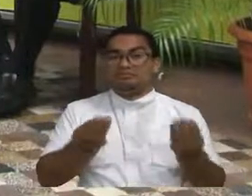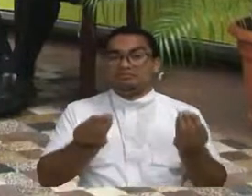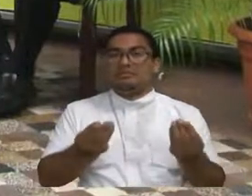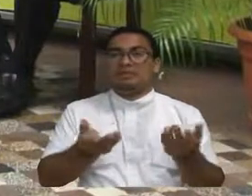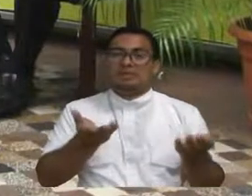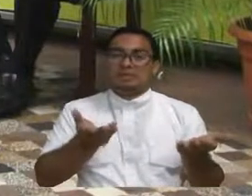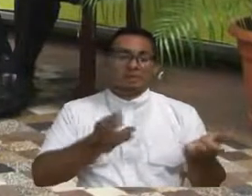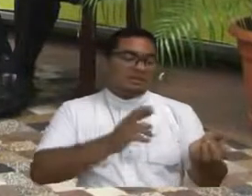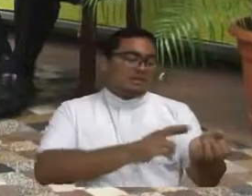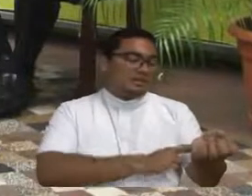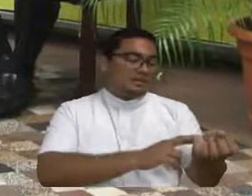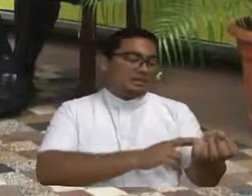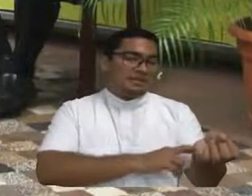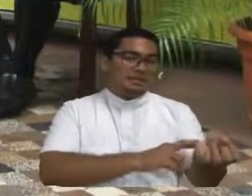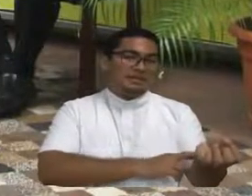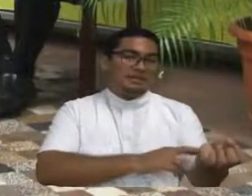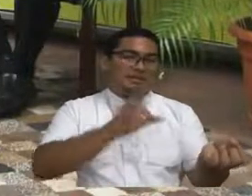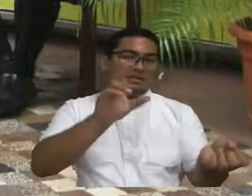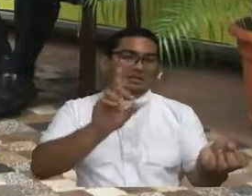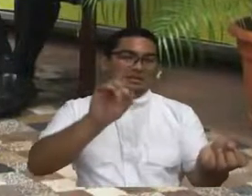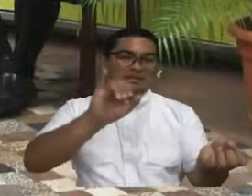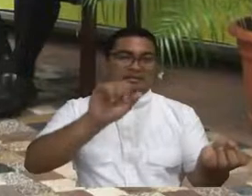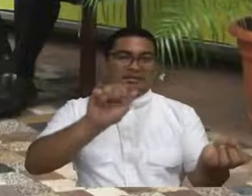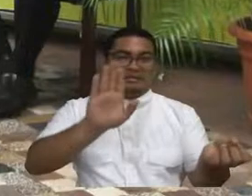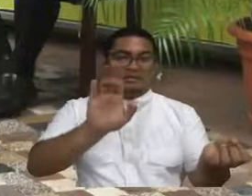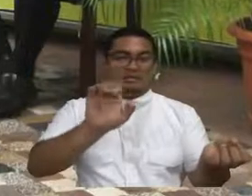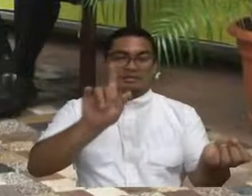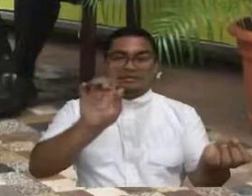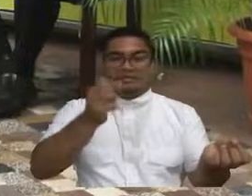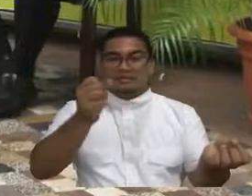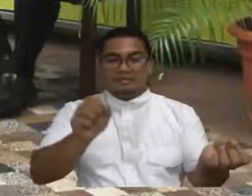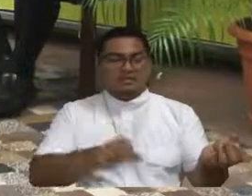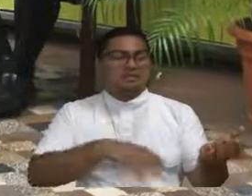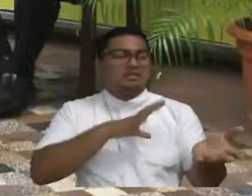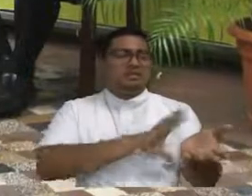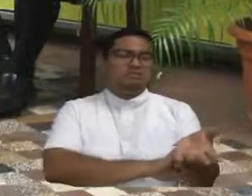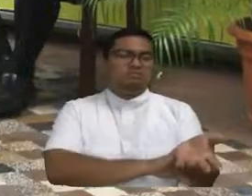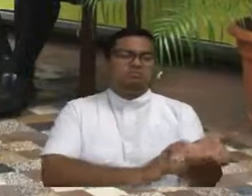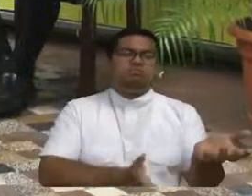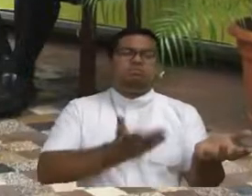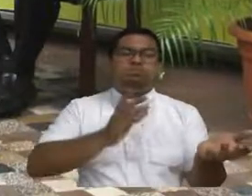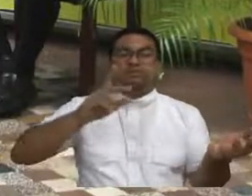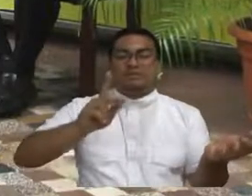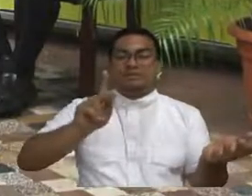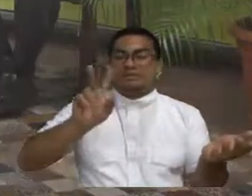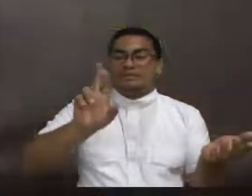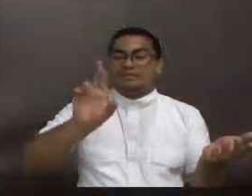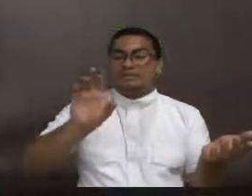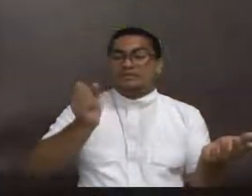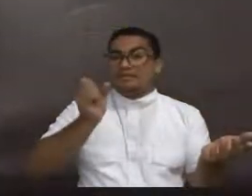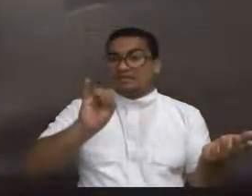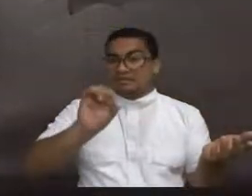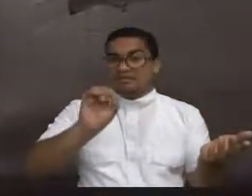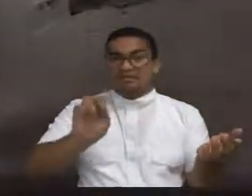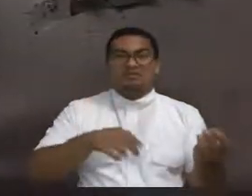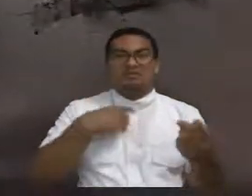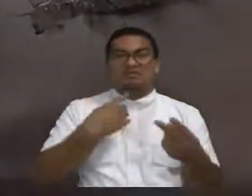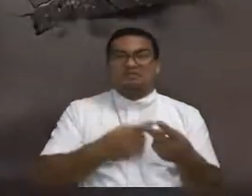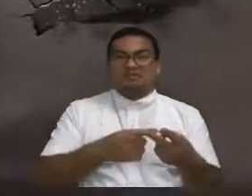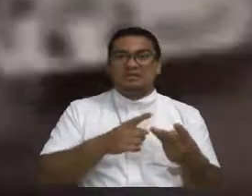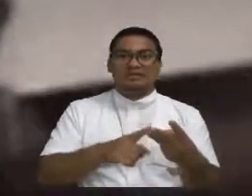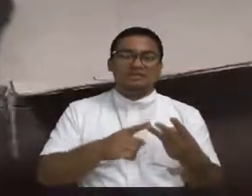diabetes. Tiene que ver también con la hipertensión, diabetes, arterial. La hipertensión. Todos están relacionados porque tienen que ver con el estrés.